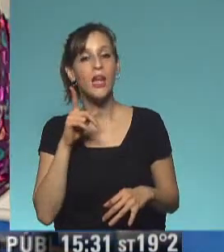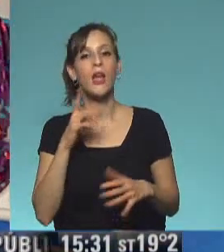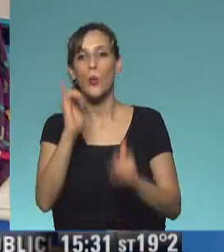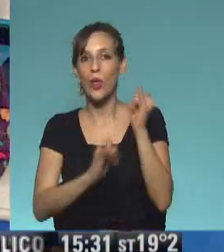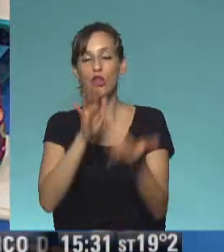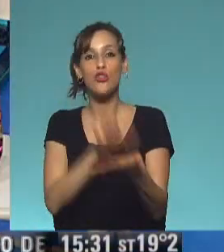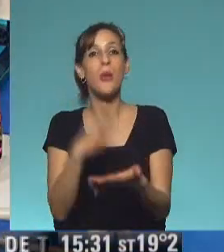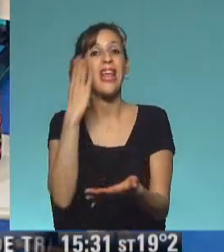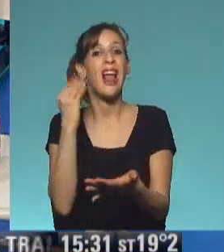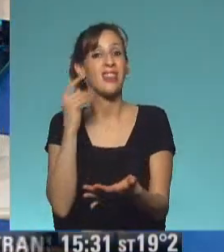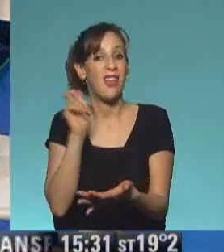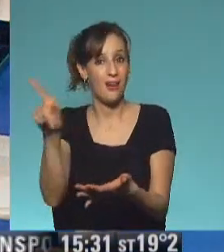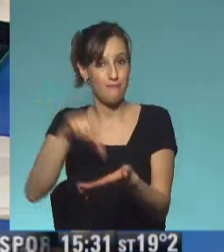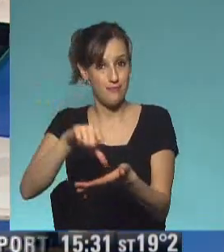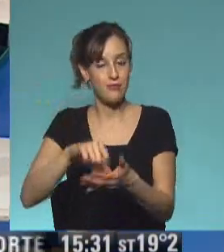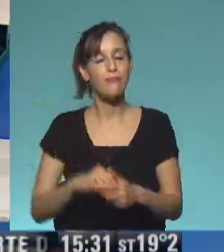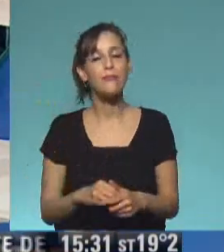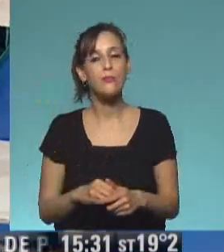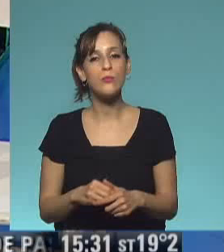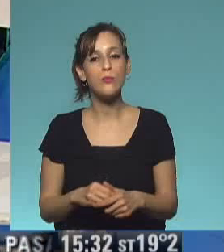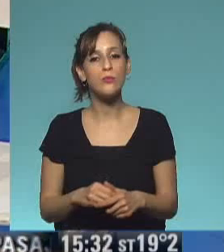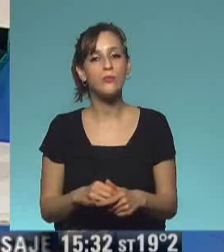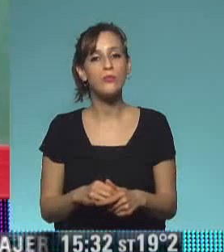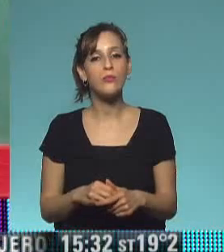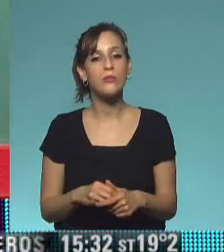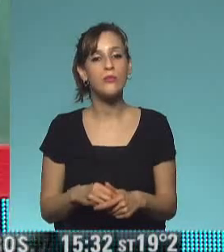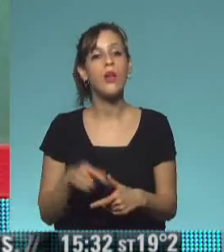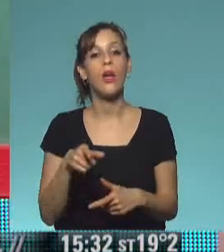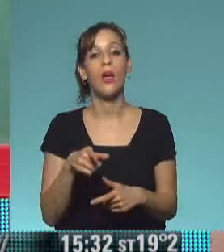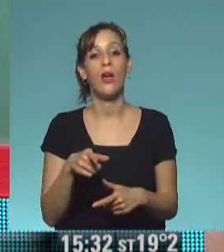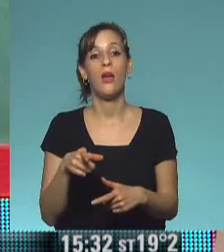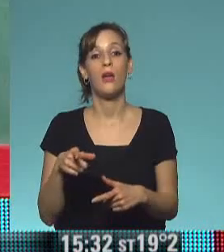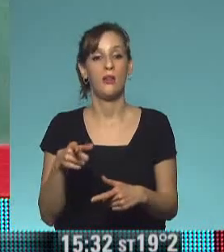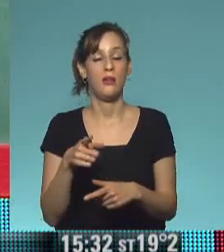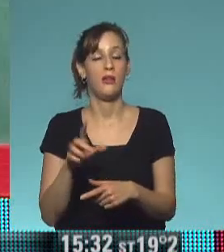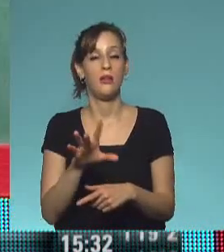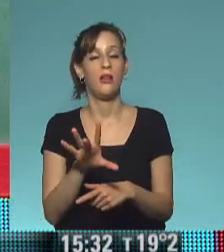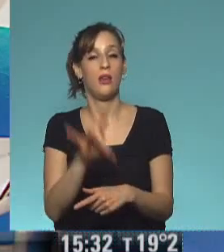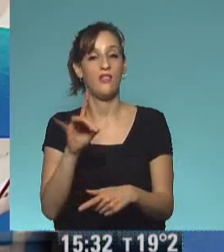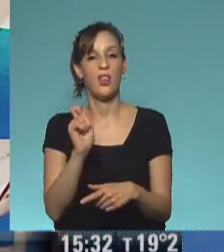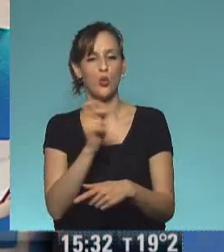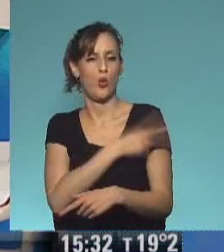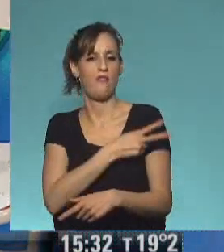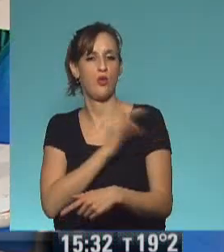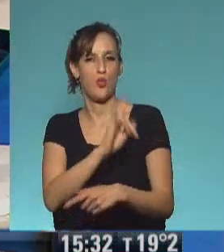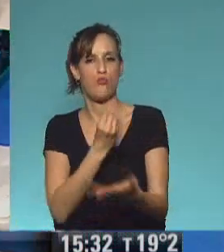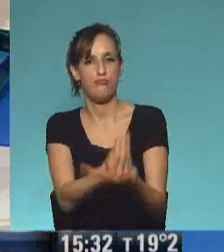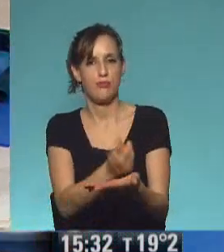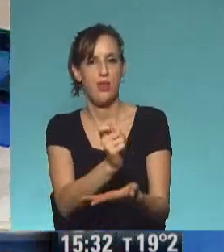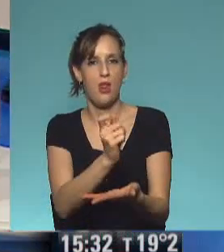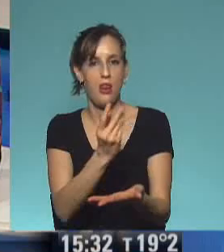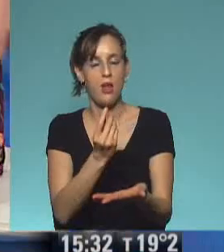Rápido, rápido. Bueno, el de Inglaterra. Oh. Se elige un jefe del juego por sorteo. Sí. Este busca un lugar suficientemente grande